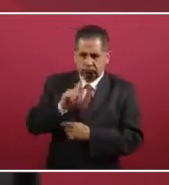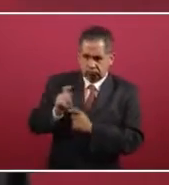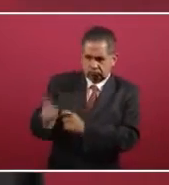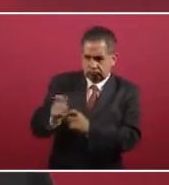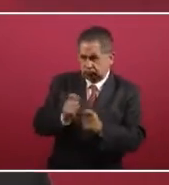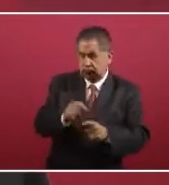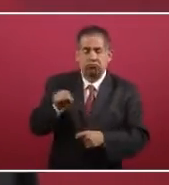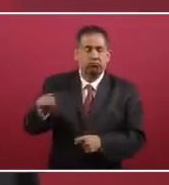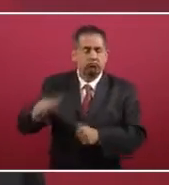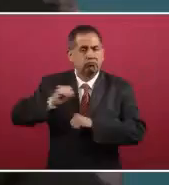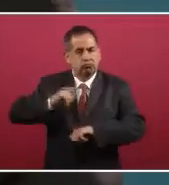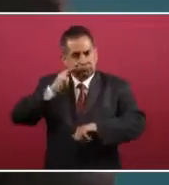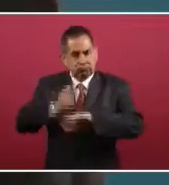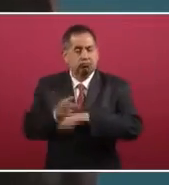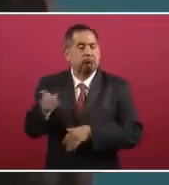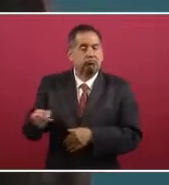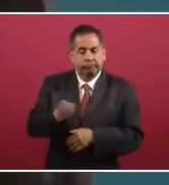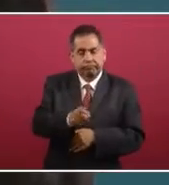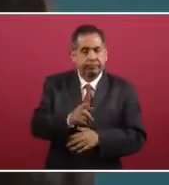también con